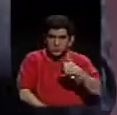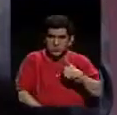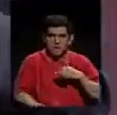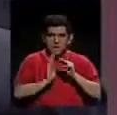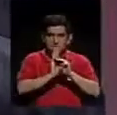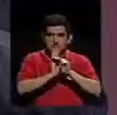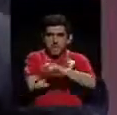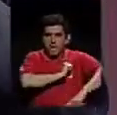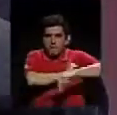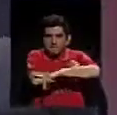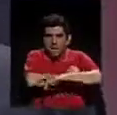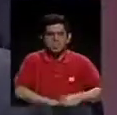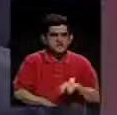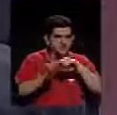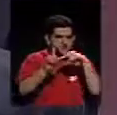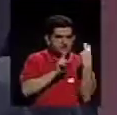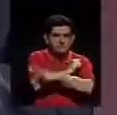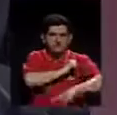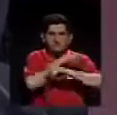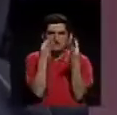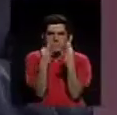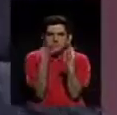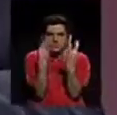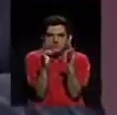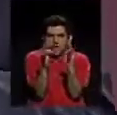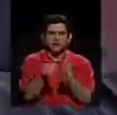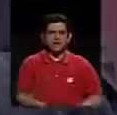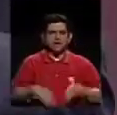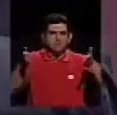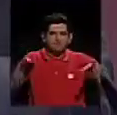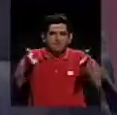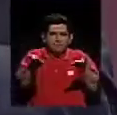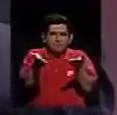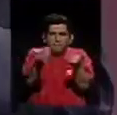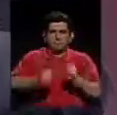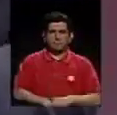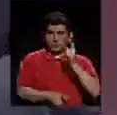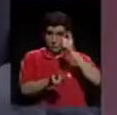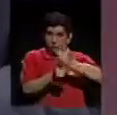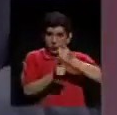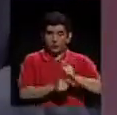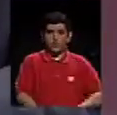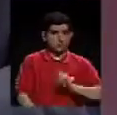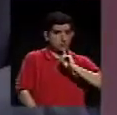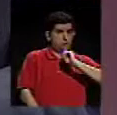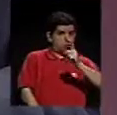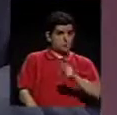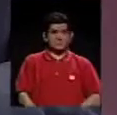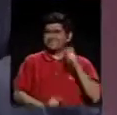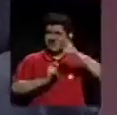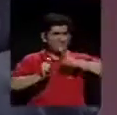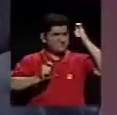modelo de país, una visión de país que se pretendería impulsar, y efectivamente la afirmación es